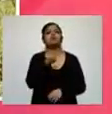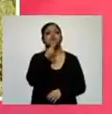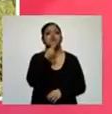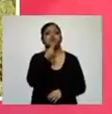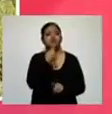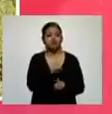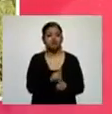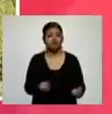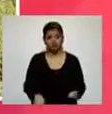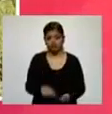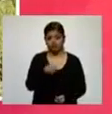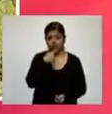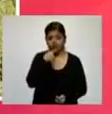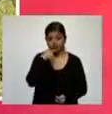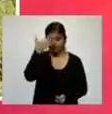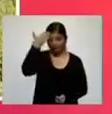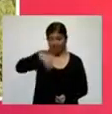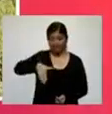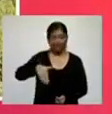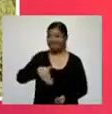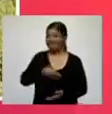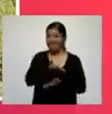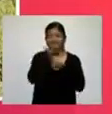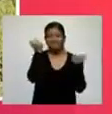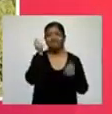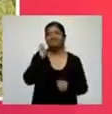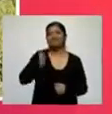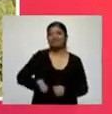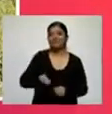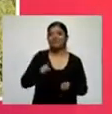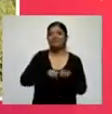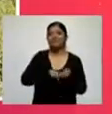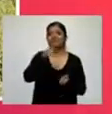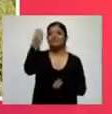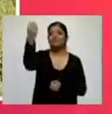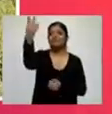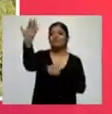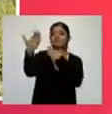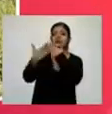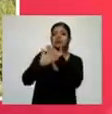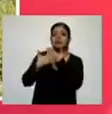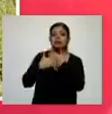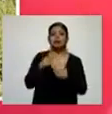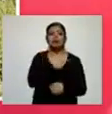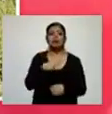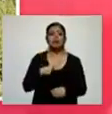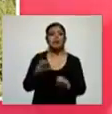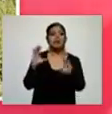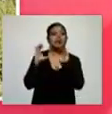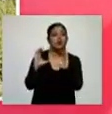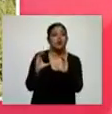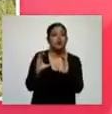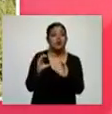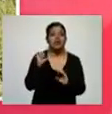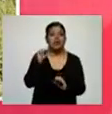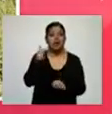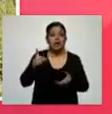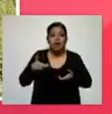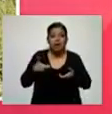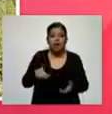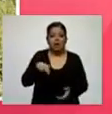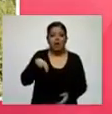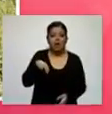niños, no saben qué significa una señal de tránsito o qué cuidado se tiene que tener al cruzar una